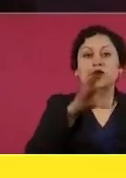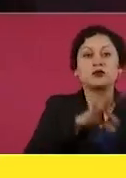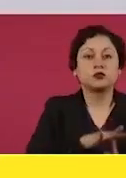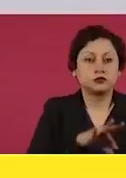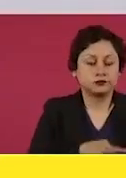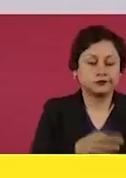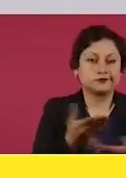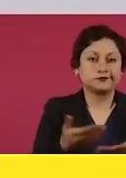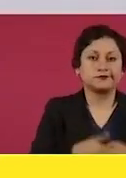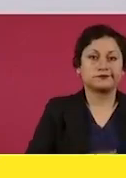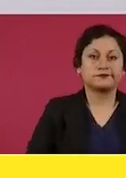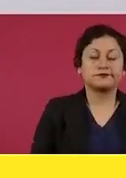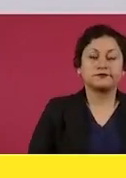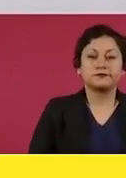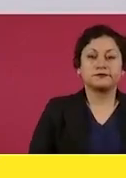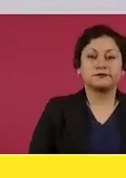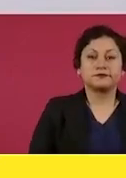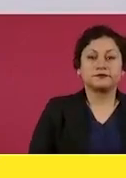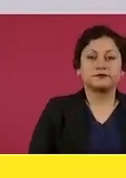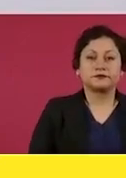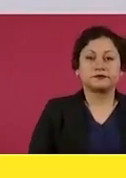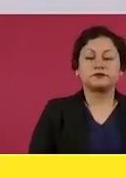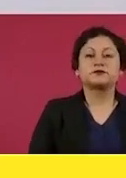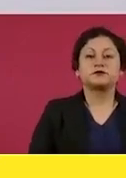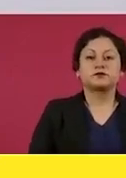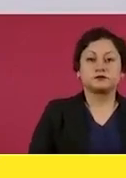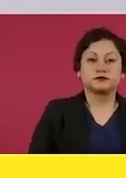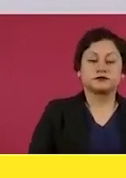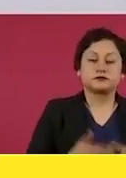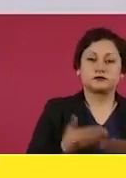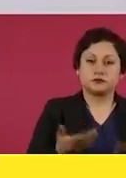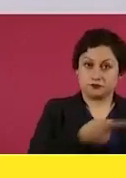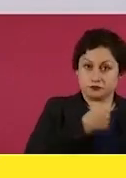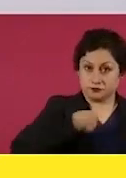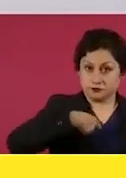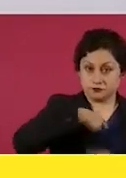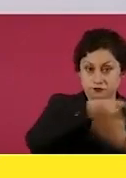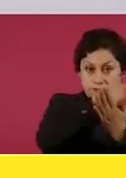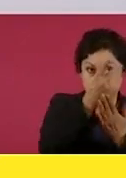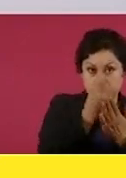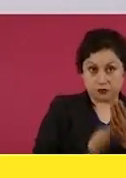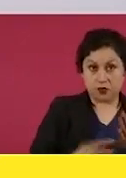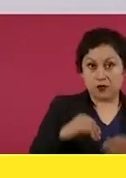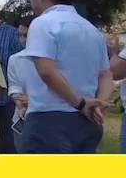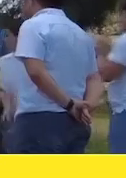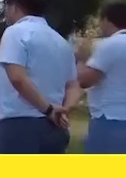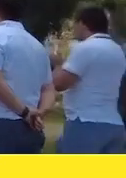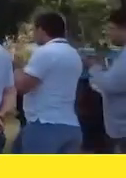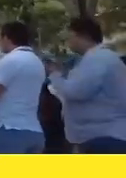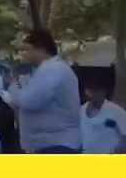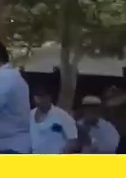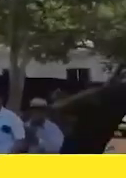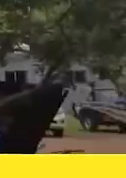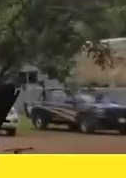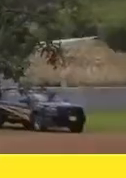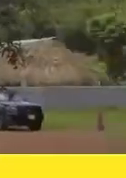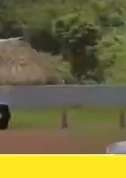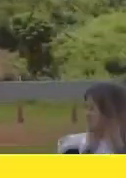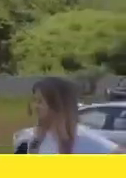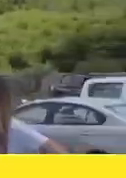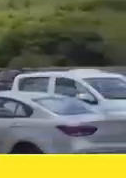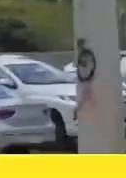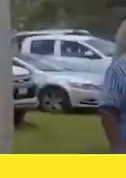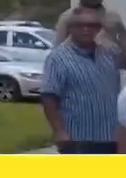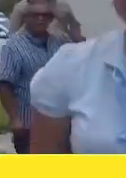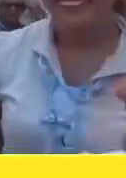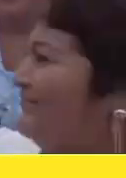llegarán 2.700 médicos cubanos a trabajar en clínicas de México. Esto lo ha confirmado el Seguro Social. También lo más importante